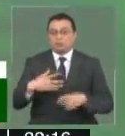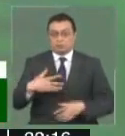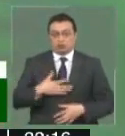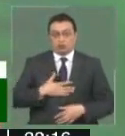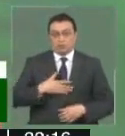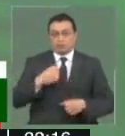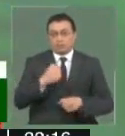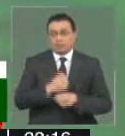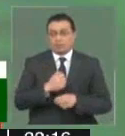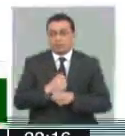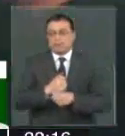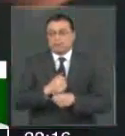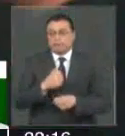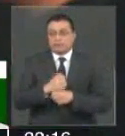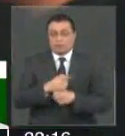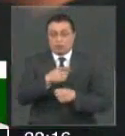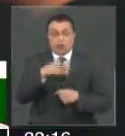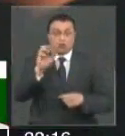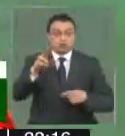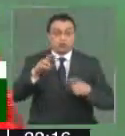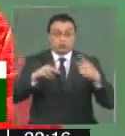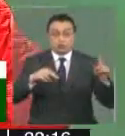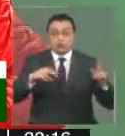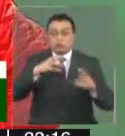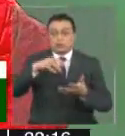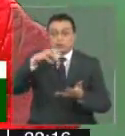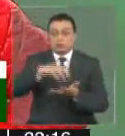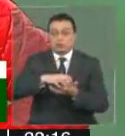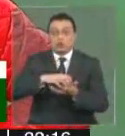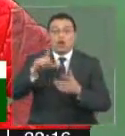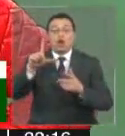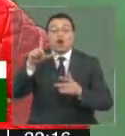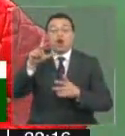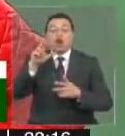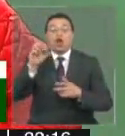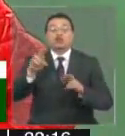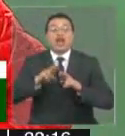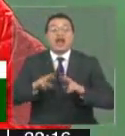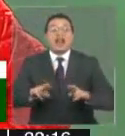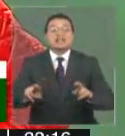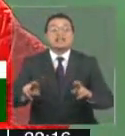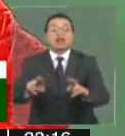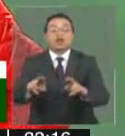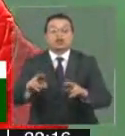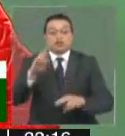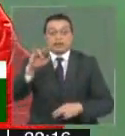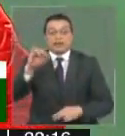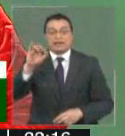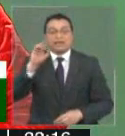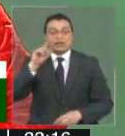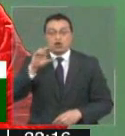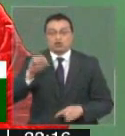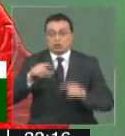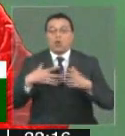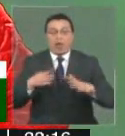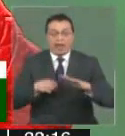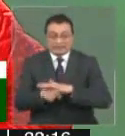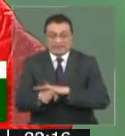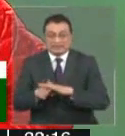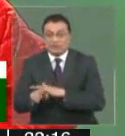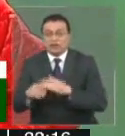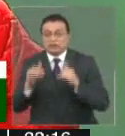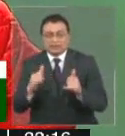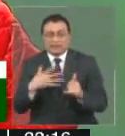una... ¿Allá dónde? ¿En Chiloé? En el sur, específicamente en la región de Los Ríos. ¿Ya? Nos decían, estamos desesperados por hacer el turismo accesible,